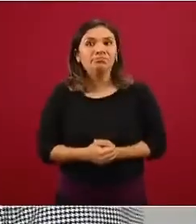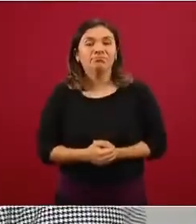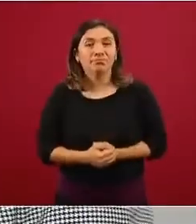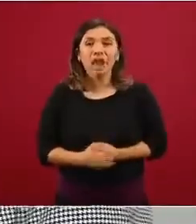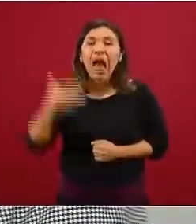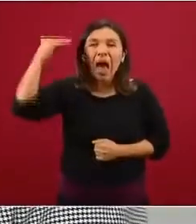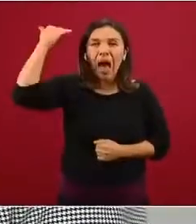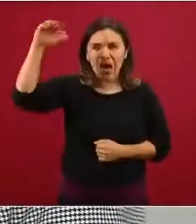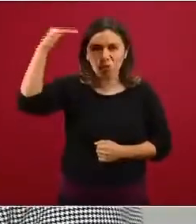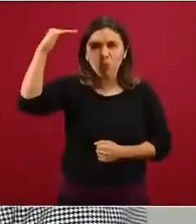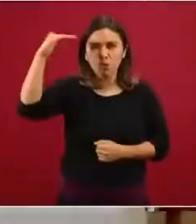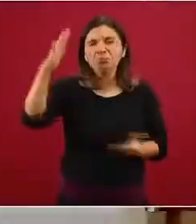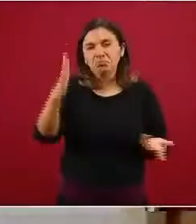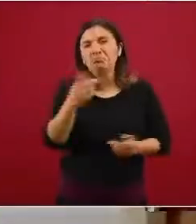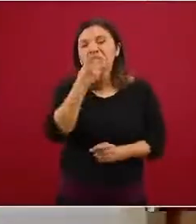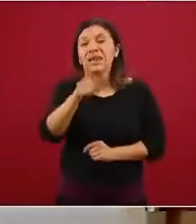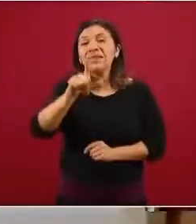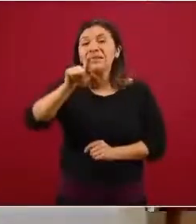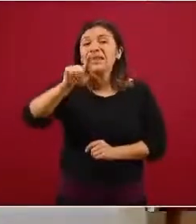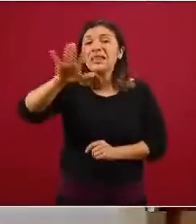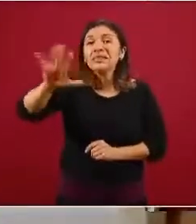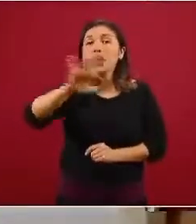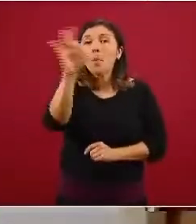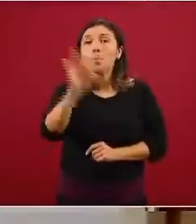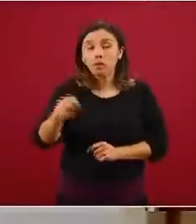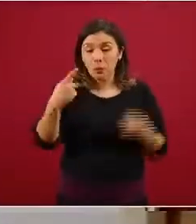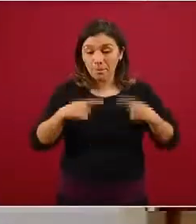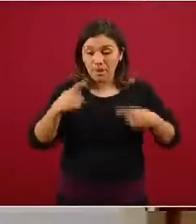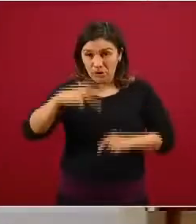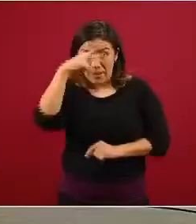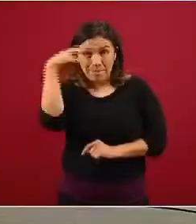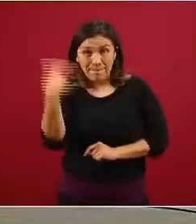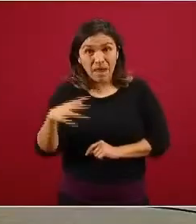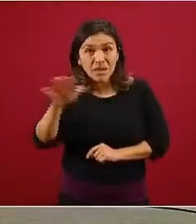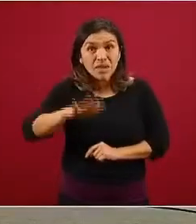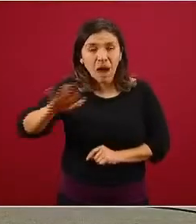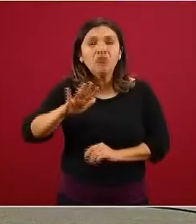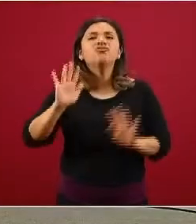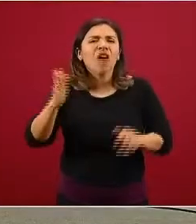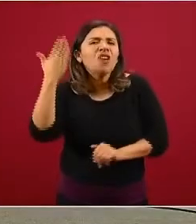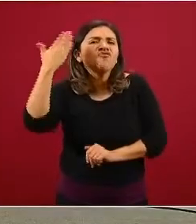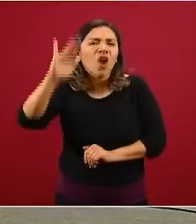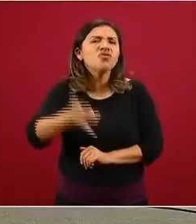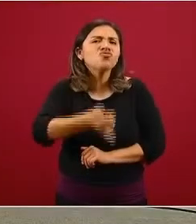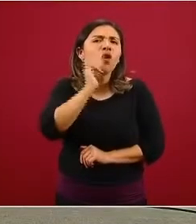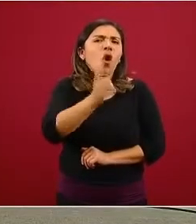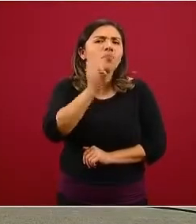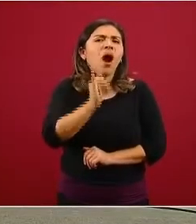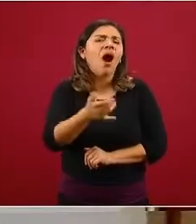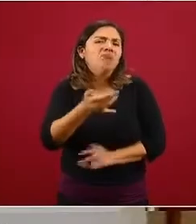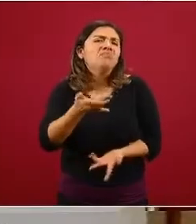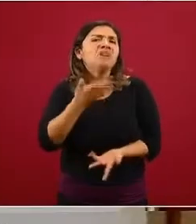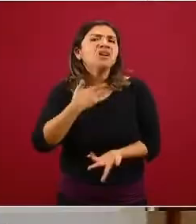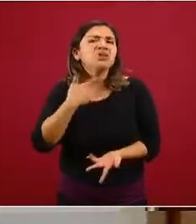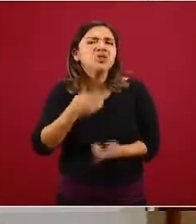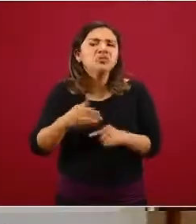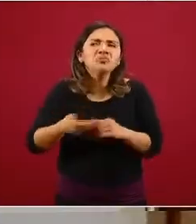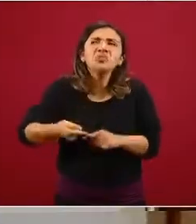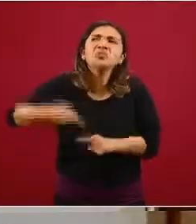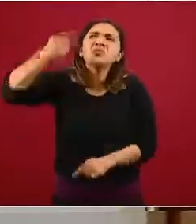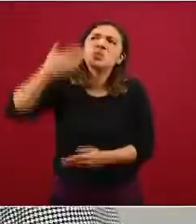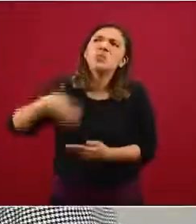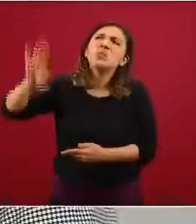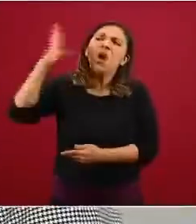población adulta, diríamos de que el 75% de los mexicanos y mexicanas alguna vez hemos tomado alcohol a lo largo de nuestra vida